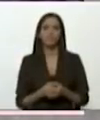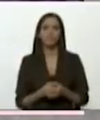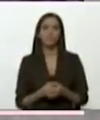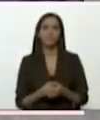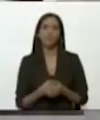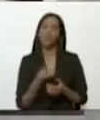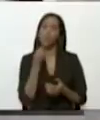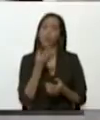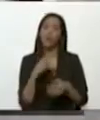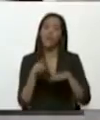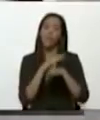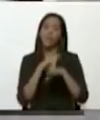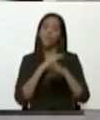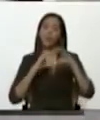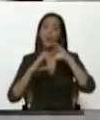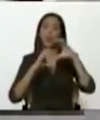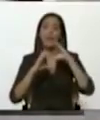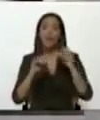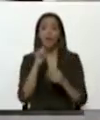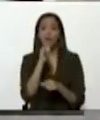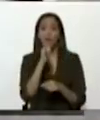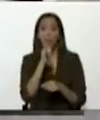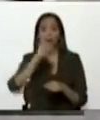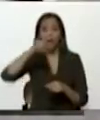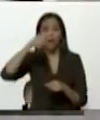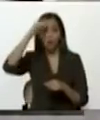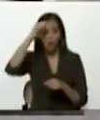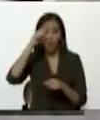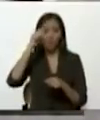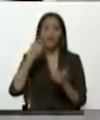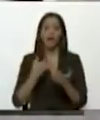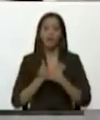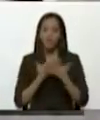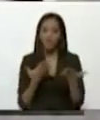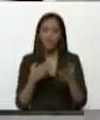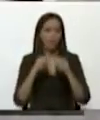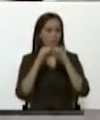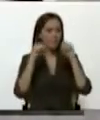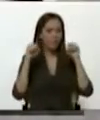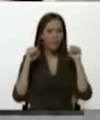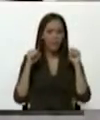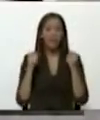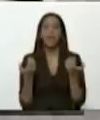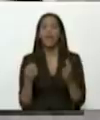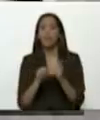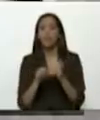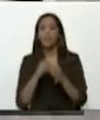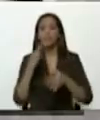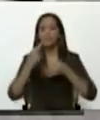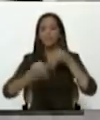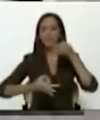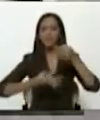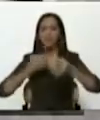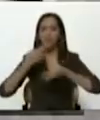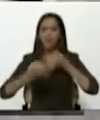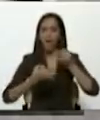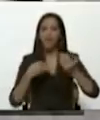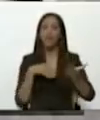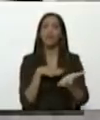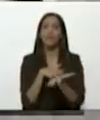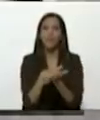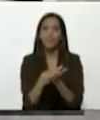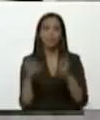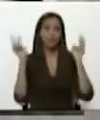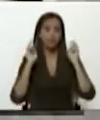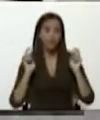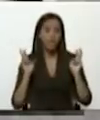Bueno, el ministro de Comunicación e Información, Jorge Rodríguez, ha ofrecido una rueda de prensa en la cual detallaba lo que habría sido, según él,